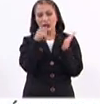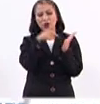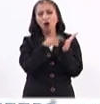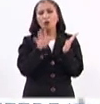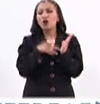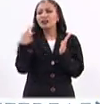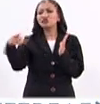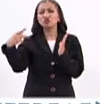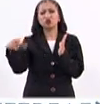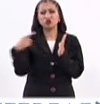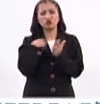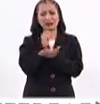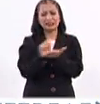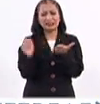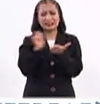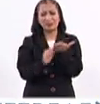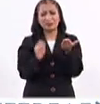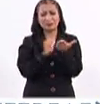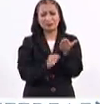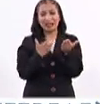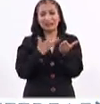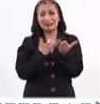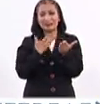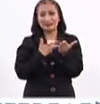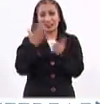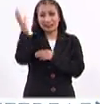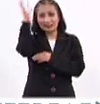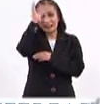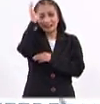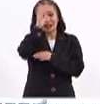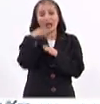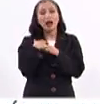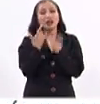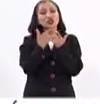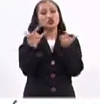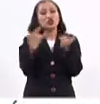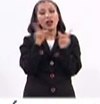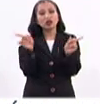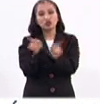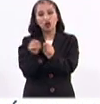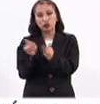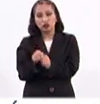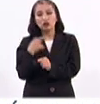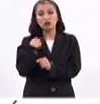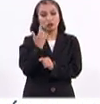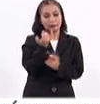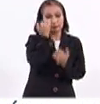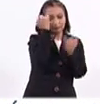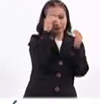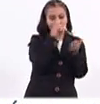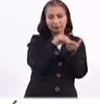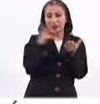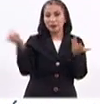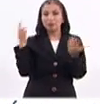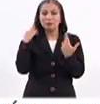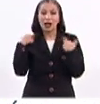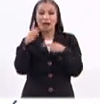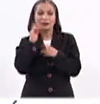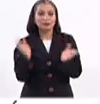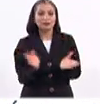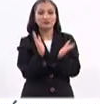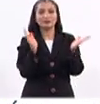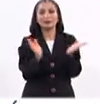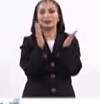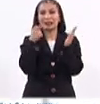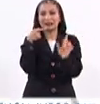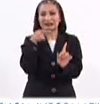porque escribir tiene ciencia, cuentos cortos. Estamos con su autor, estamos con su promotora, con